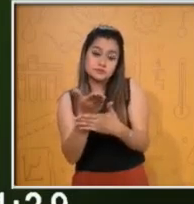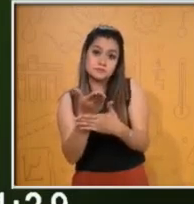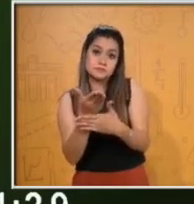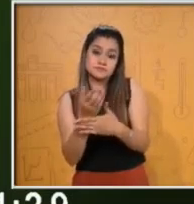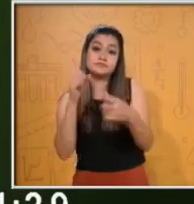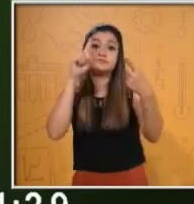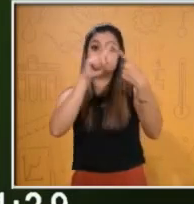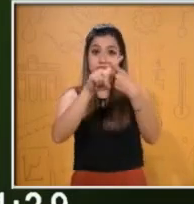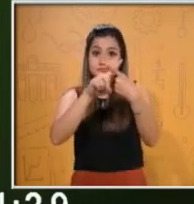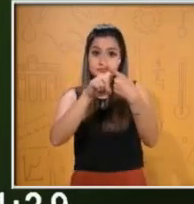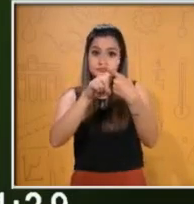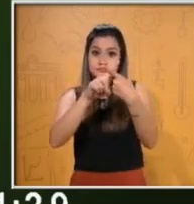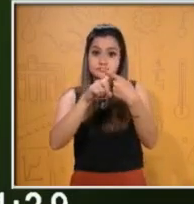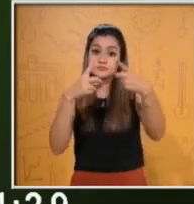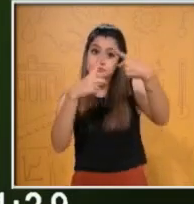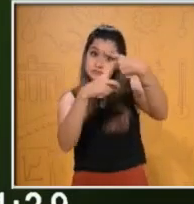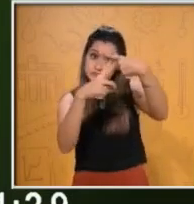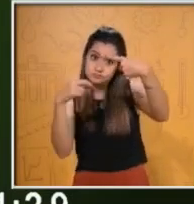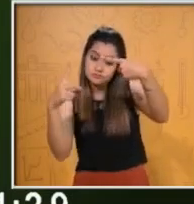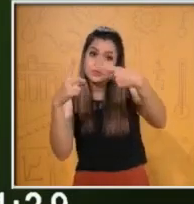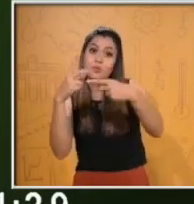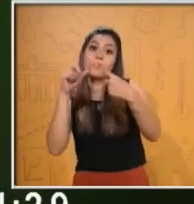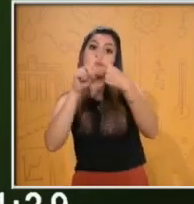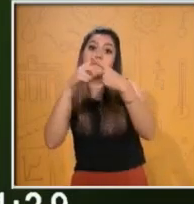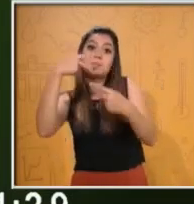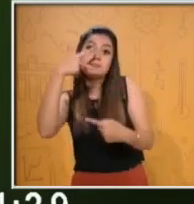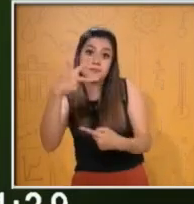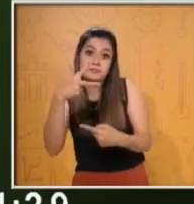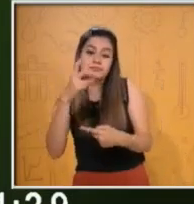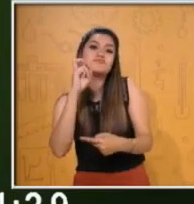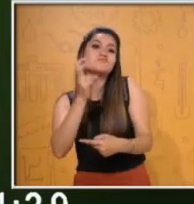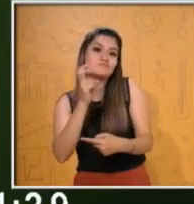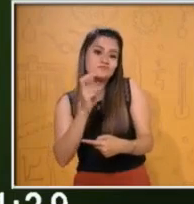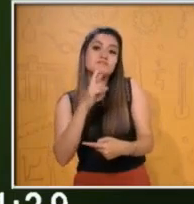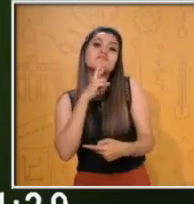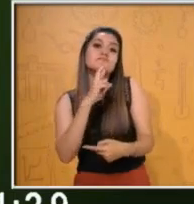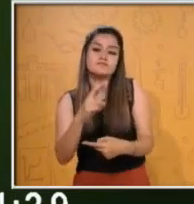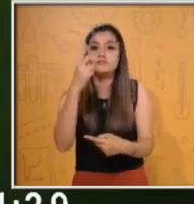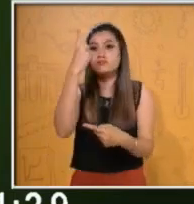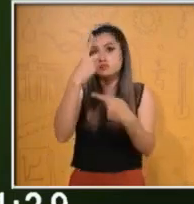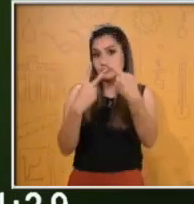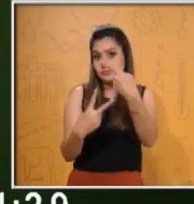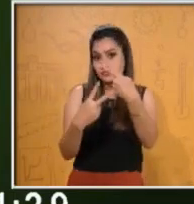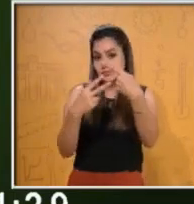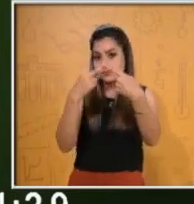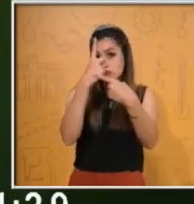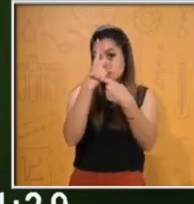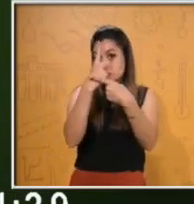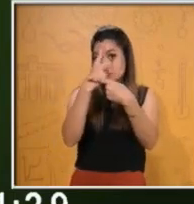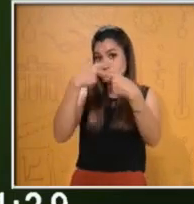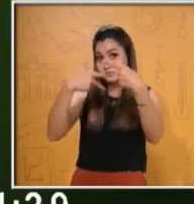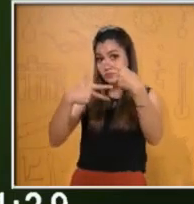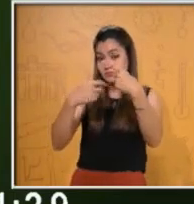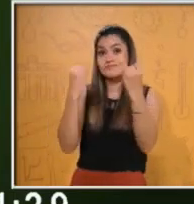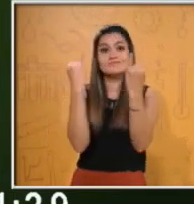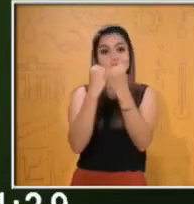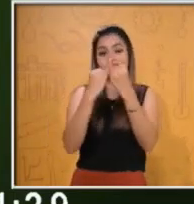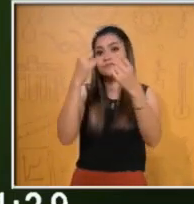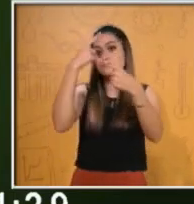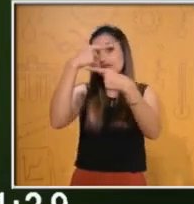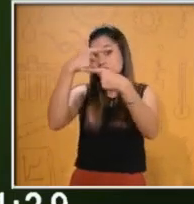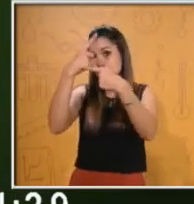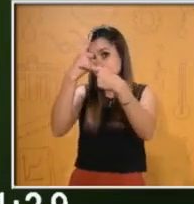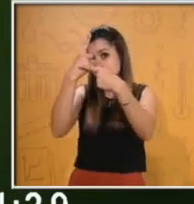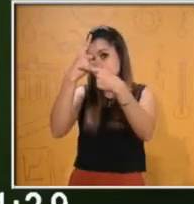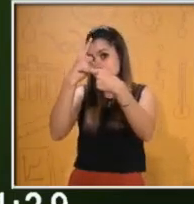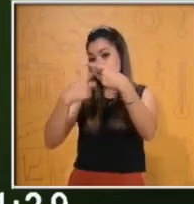a multiplicar el denominador por 8. Por eso sale 1 octavo, sale a 1/16. Porque voy a pasar